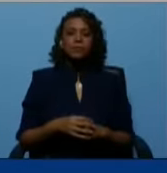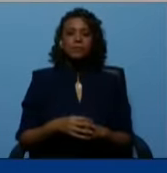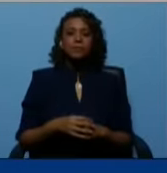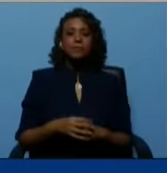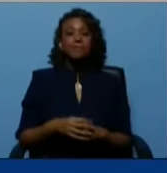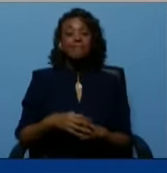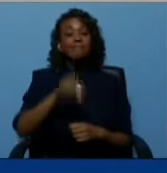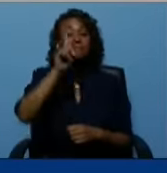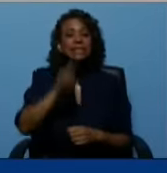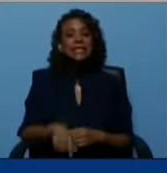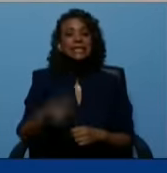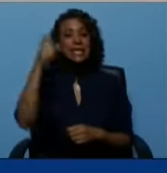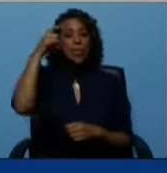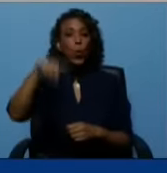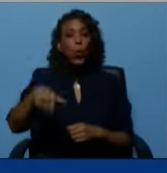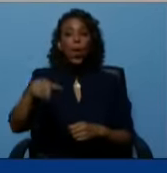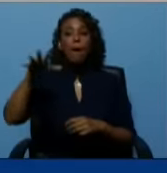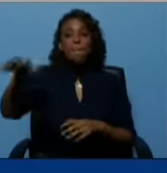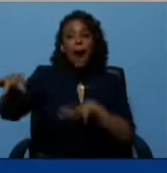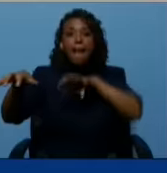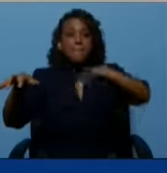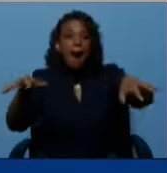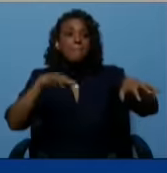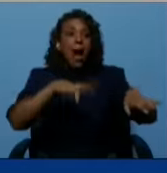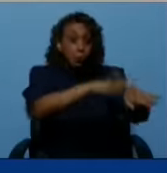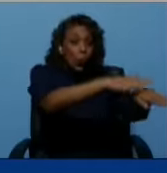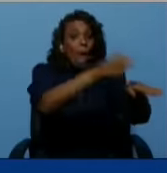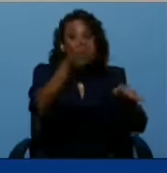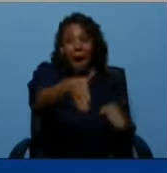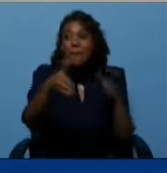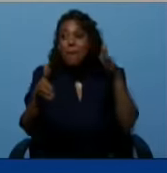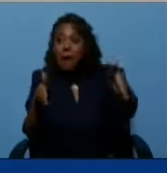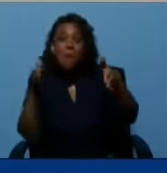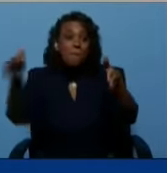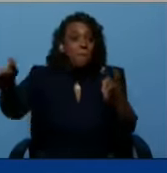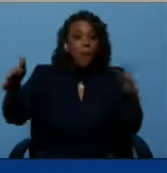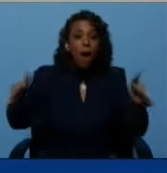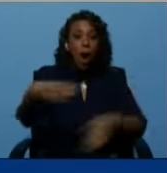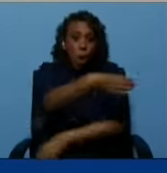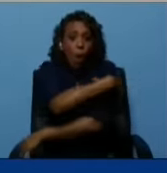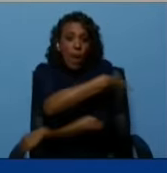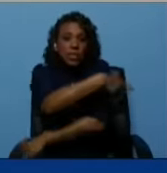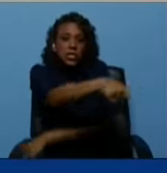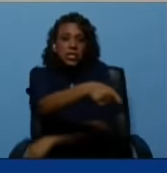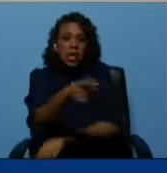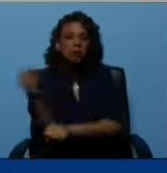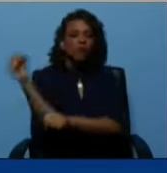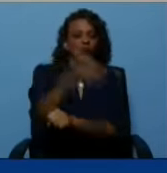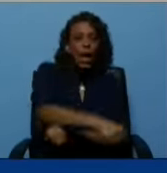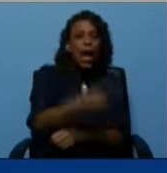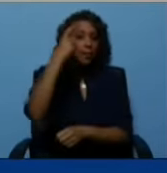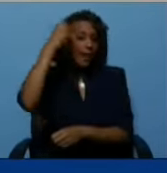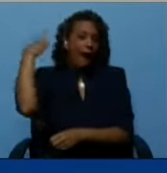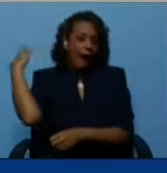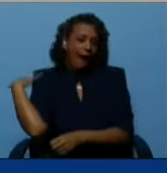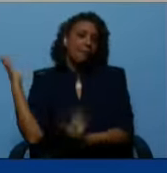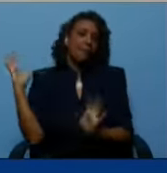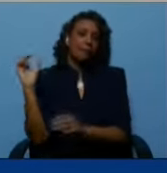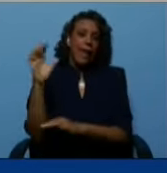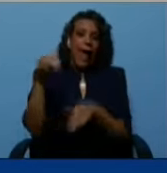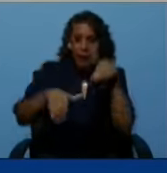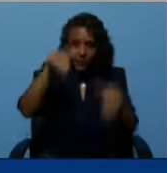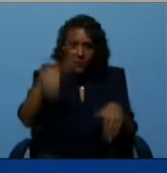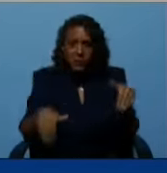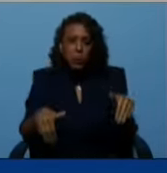Y en todos los puntos convocados por estas corrientes fascistas ya derrotadas,